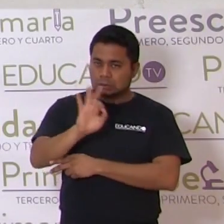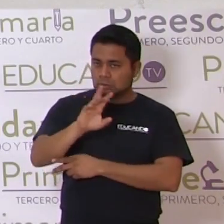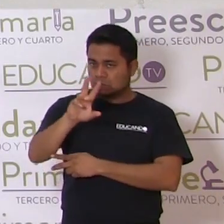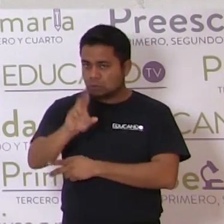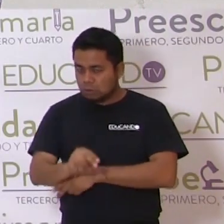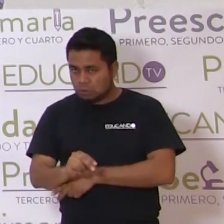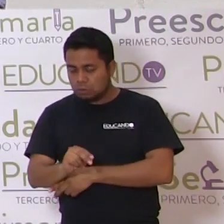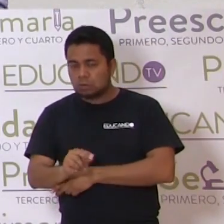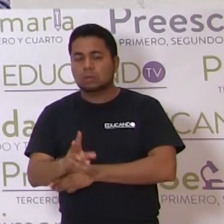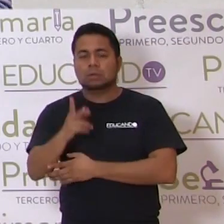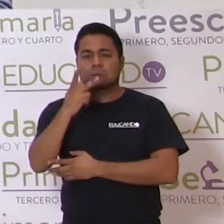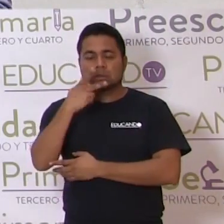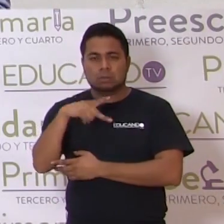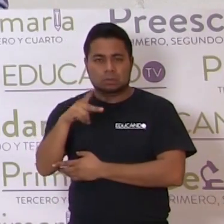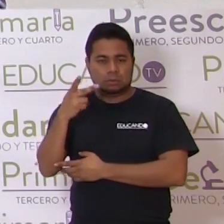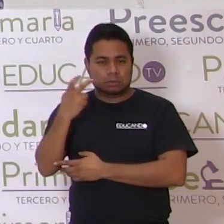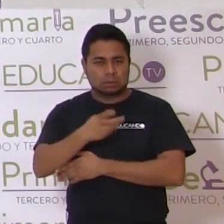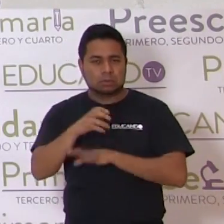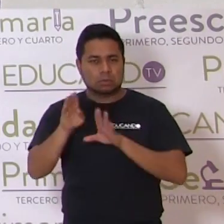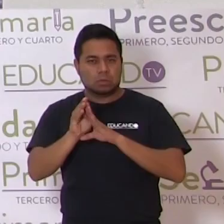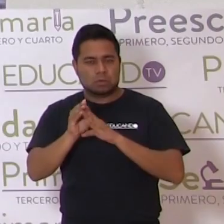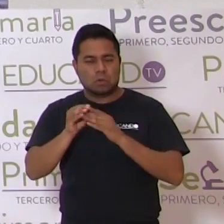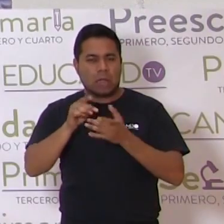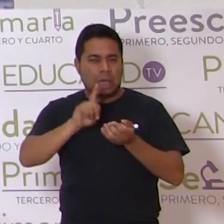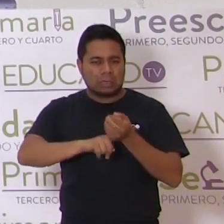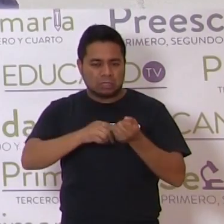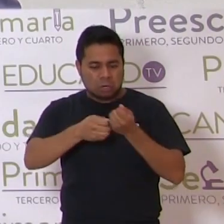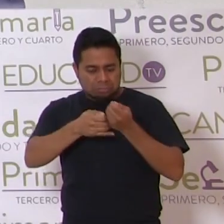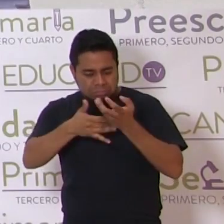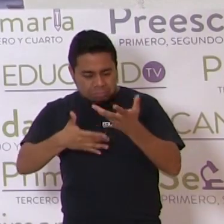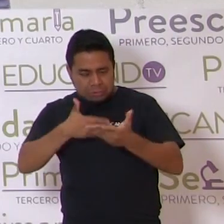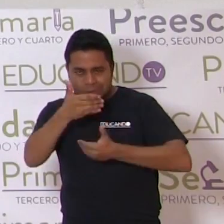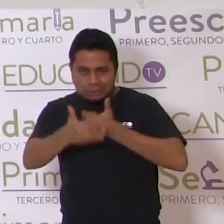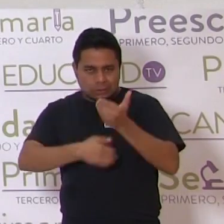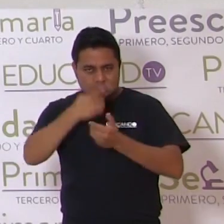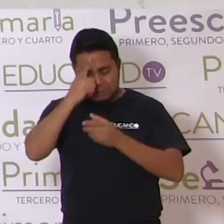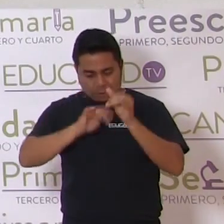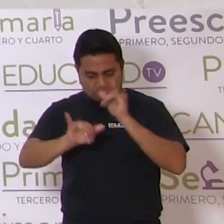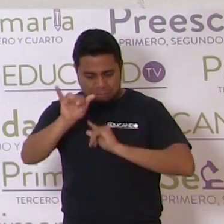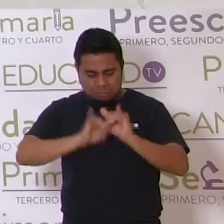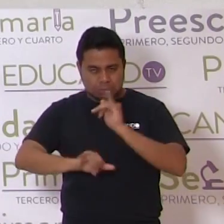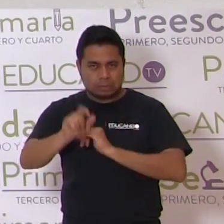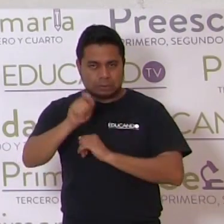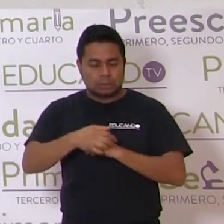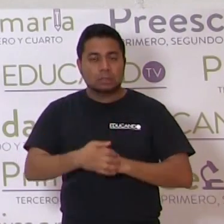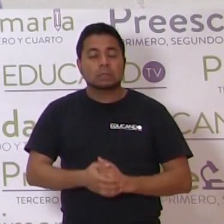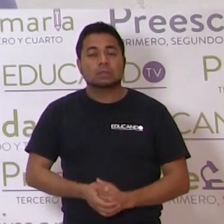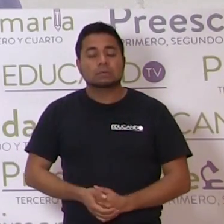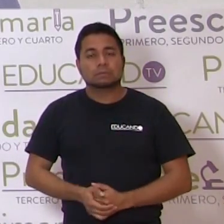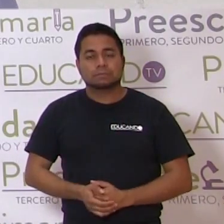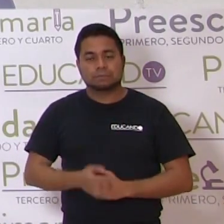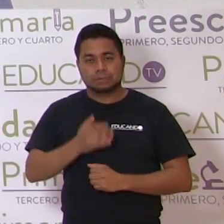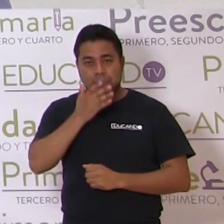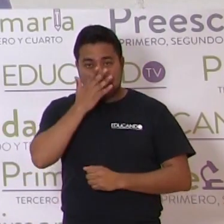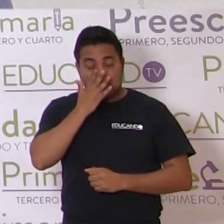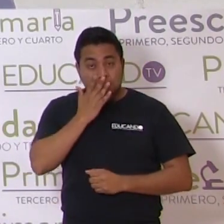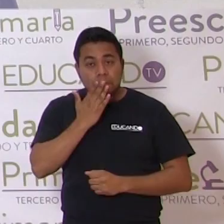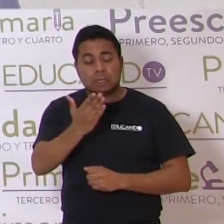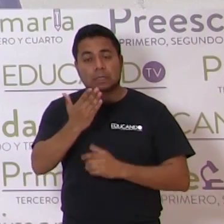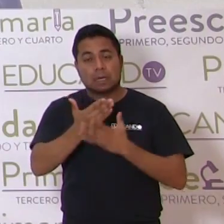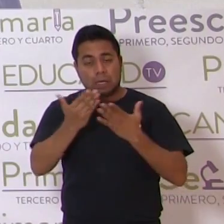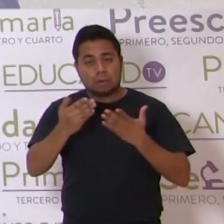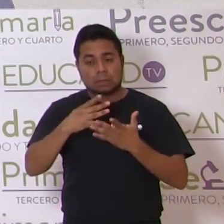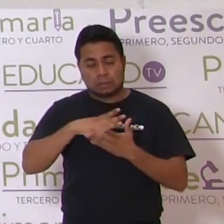eso quedaría en el desarrollo del experimento científico. Muy bien. Ahora, entonces que vimos la hipótesis, ahora vamos a